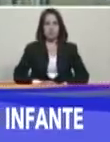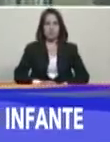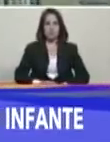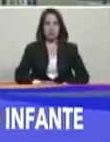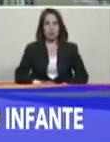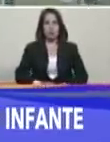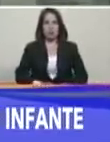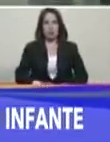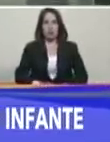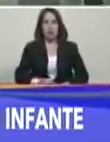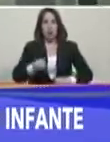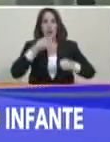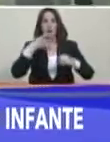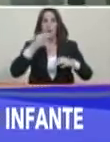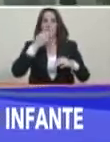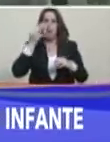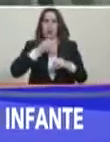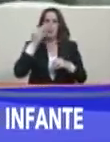Buenas tardes, presidente.